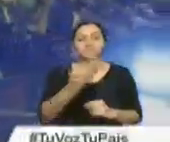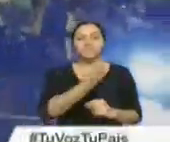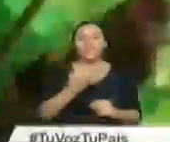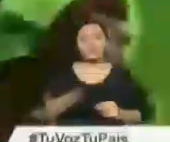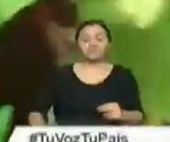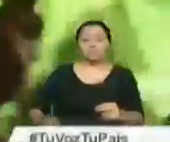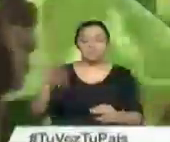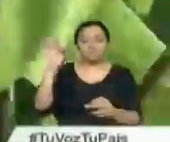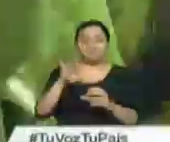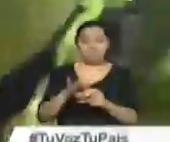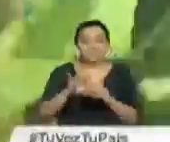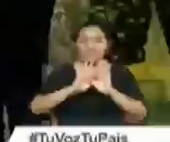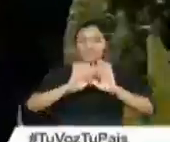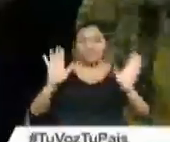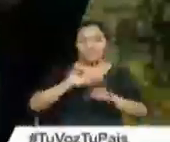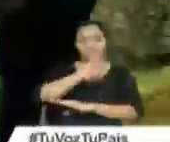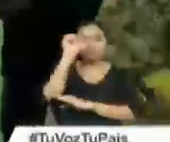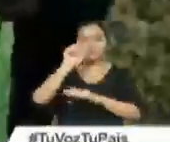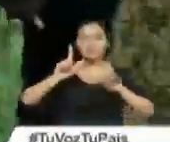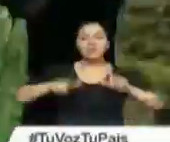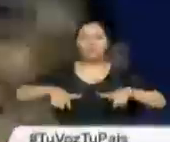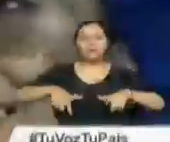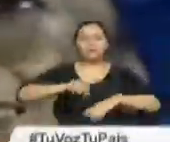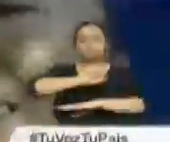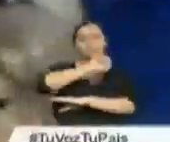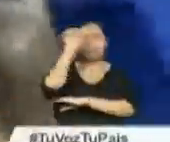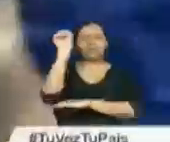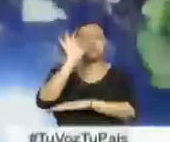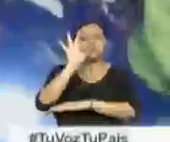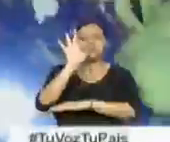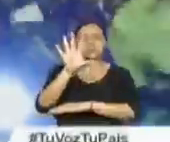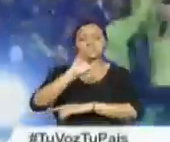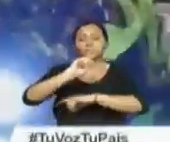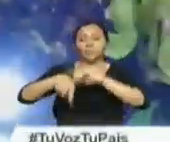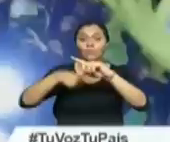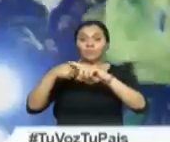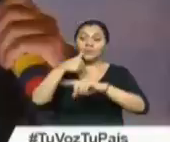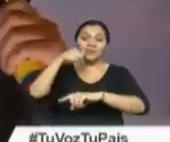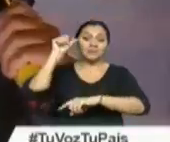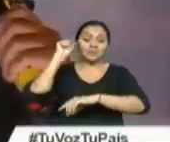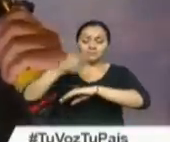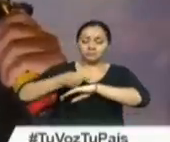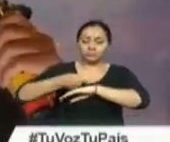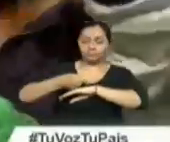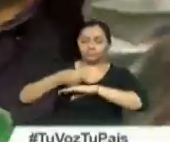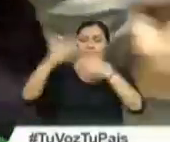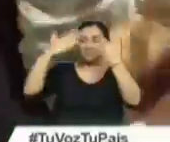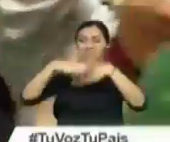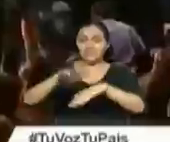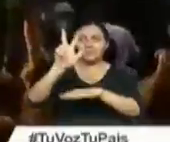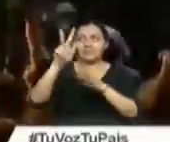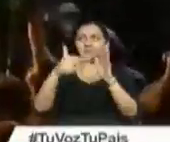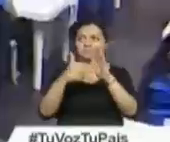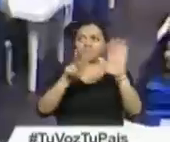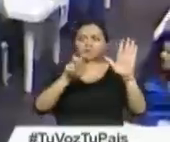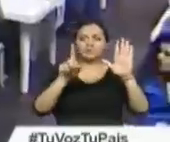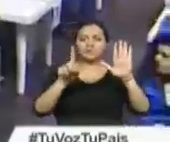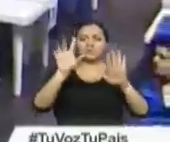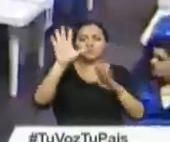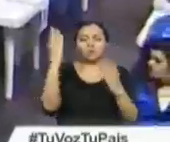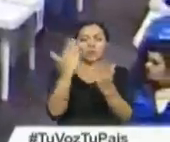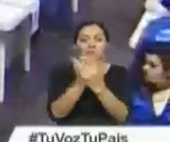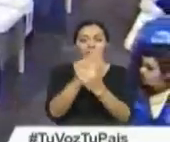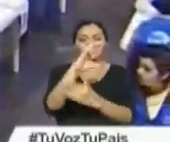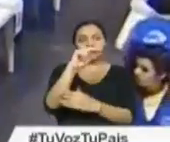electo Lenín Moreno se refirió al triunfo de Alianza País luego del recuento de 3.865 actas que realizó